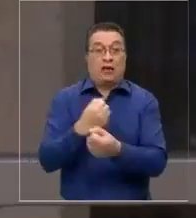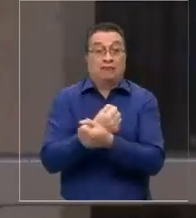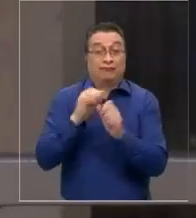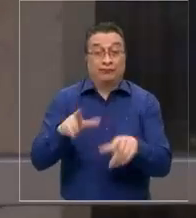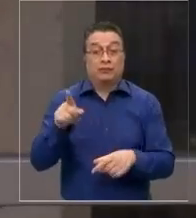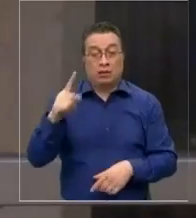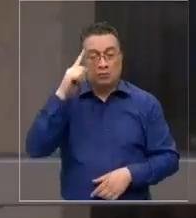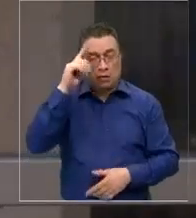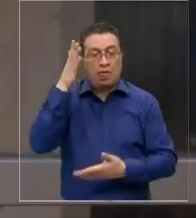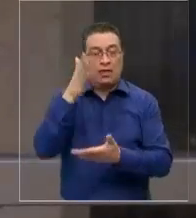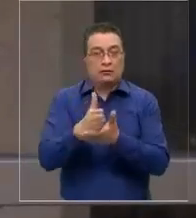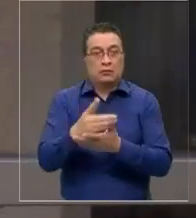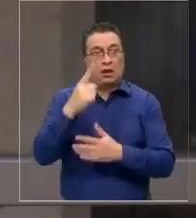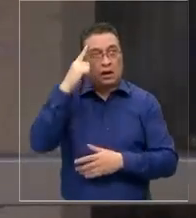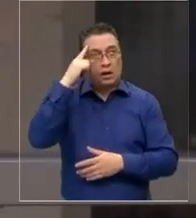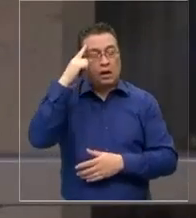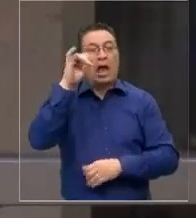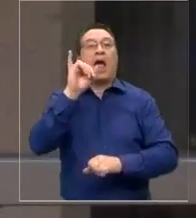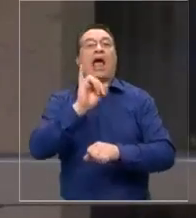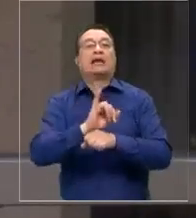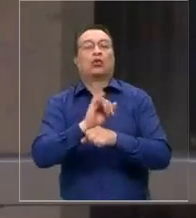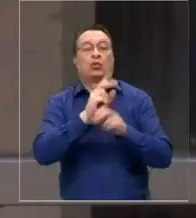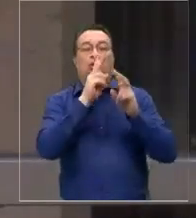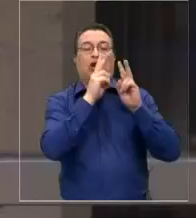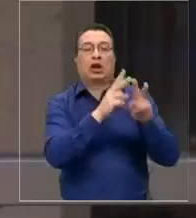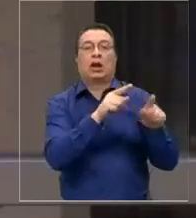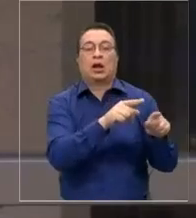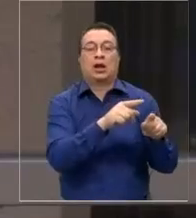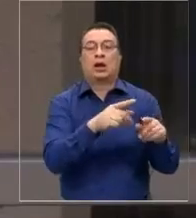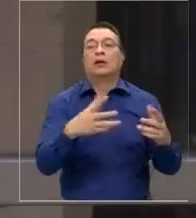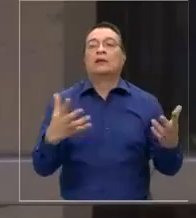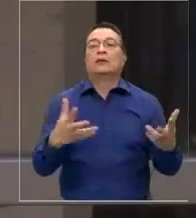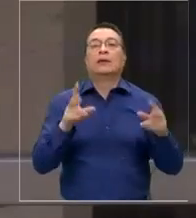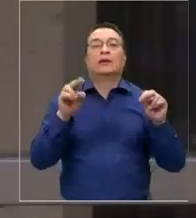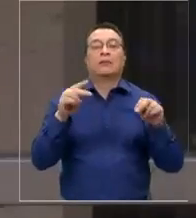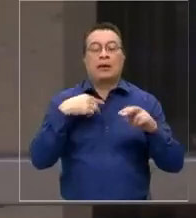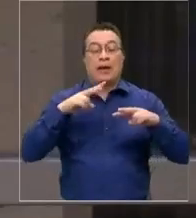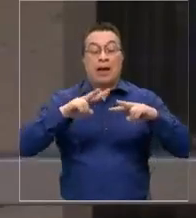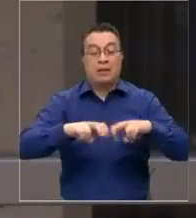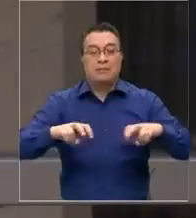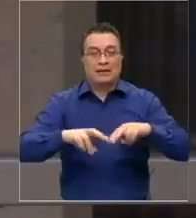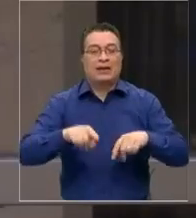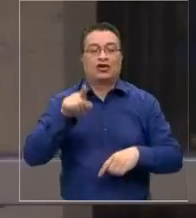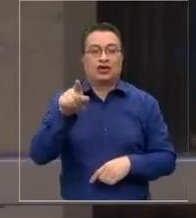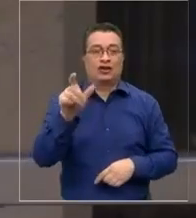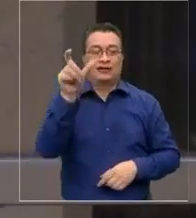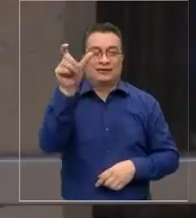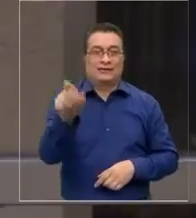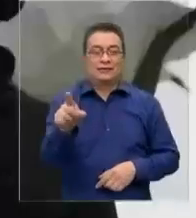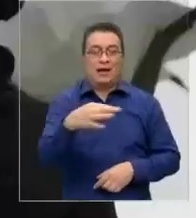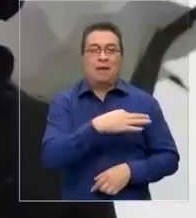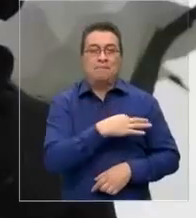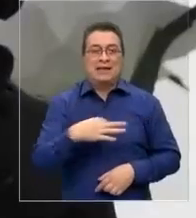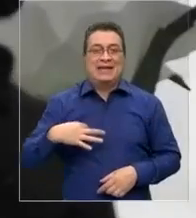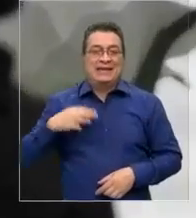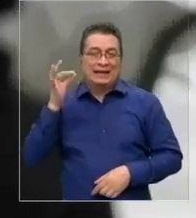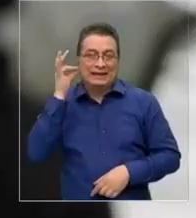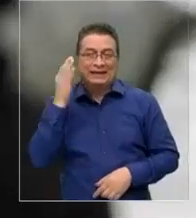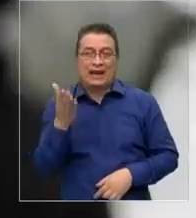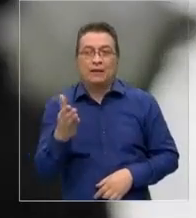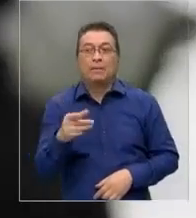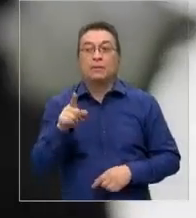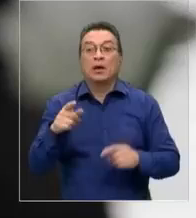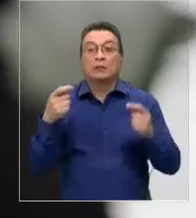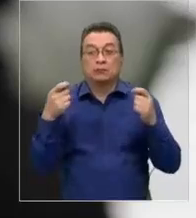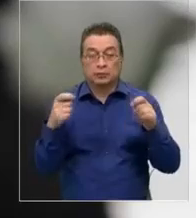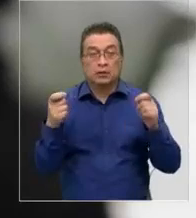la decisión pensando en la institución, a propósito de la investigación que lleva adelante la ministra. Pese a todos los